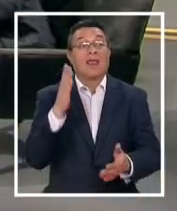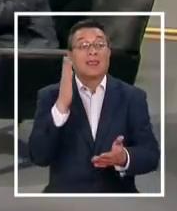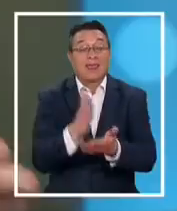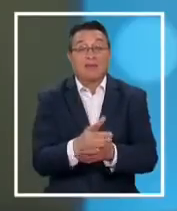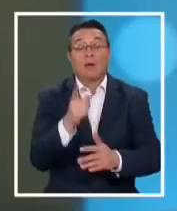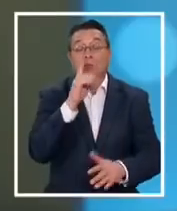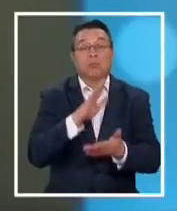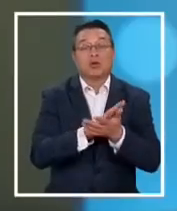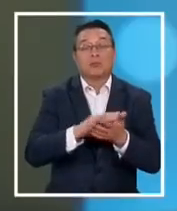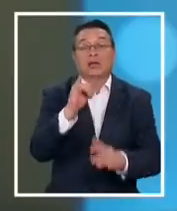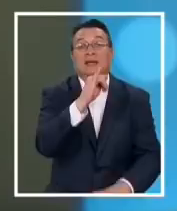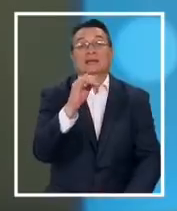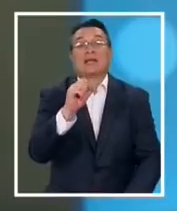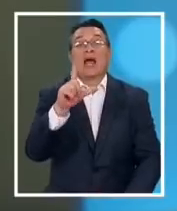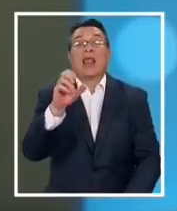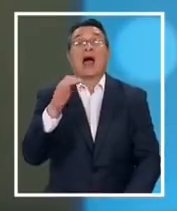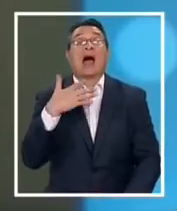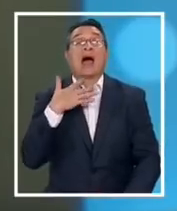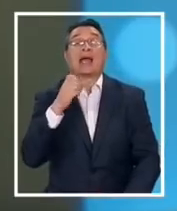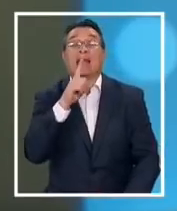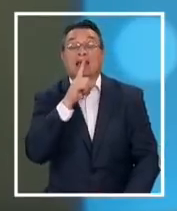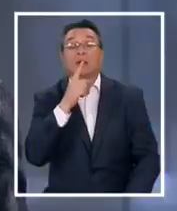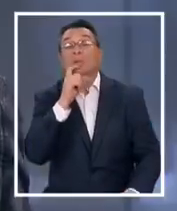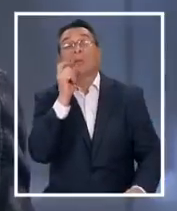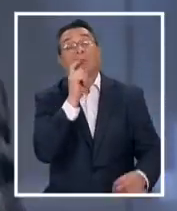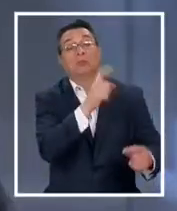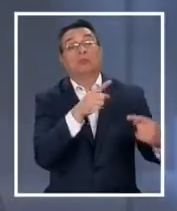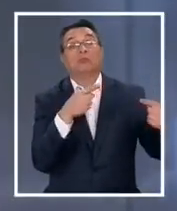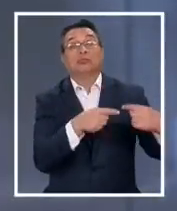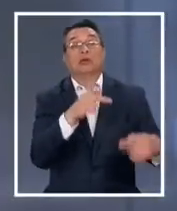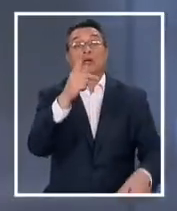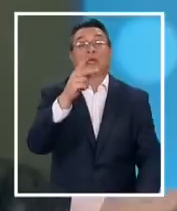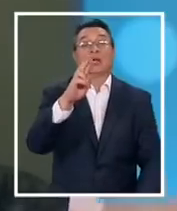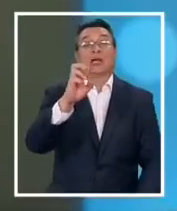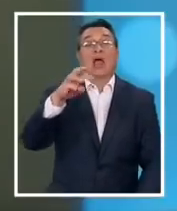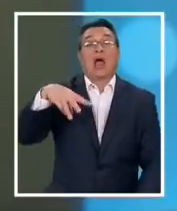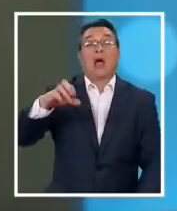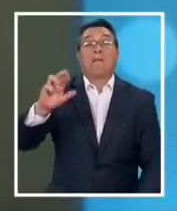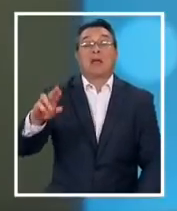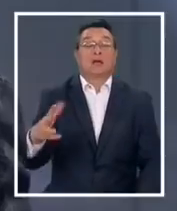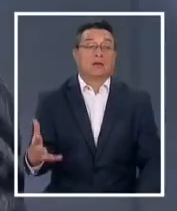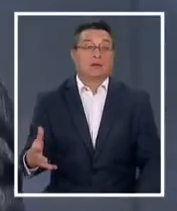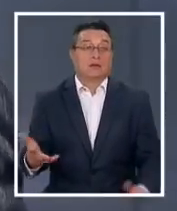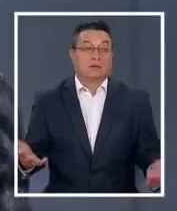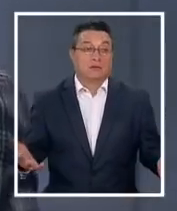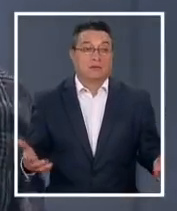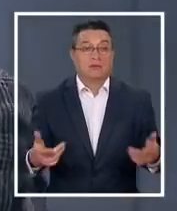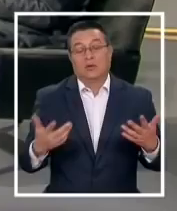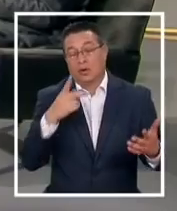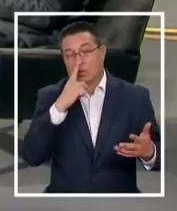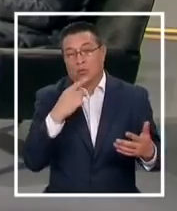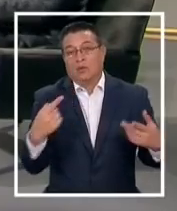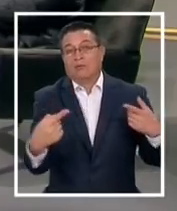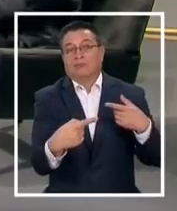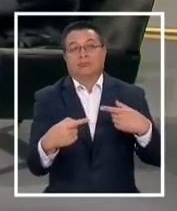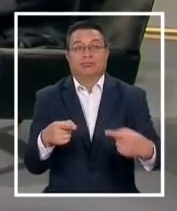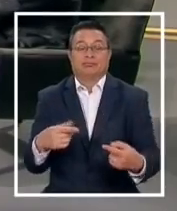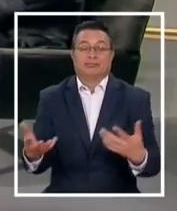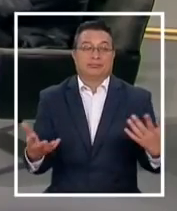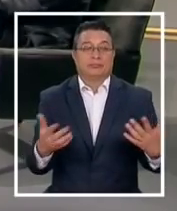a Salaquet querellándose contra Kramer. ¿Contra qué? Contra Kramer. No, pero aquí no hay querella, aquí hay un pataleo.